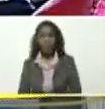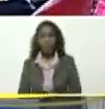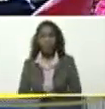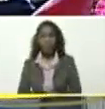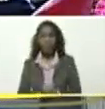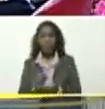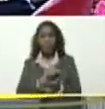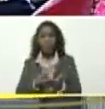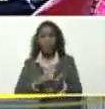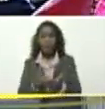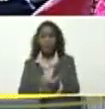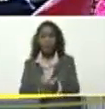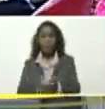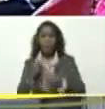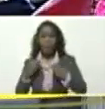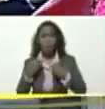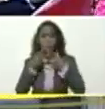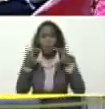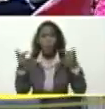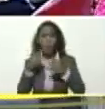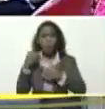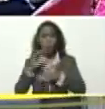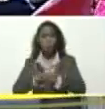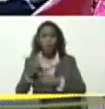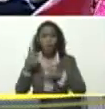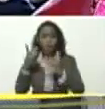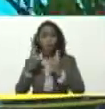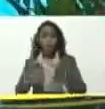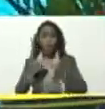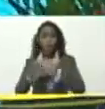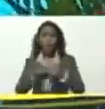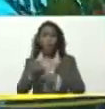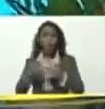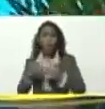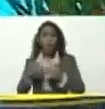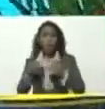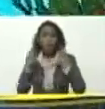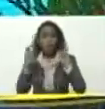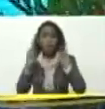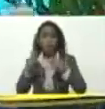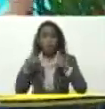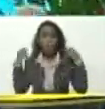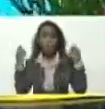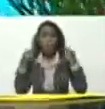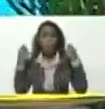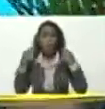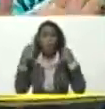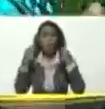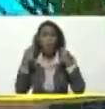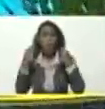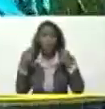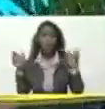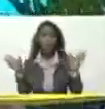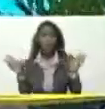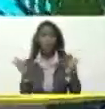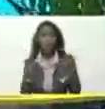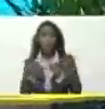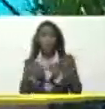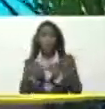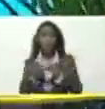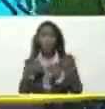Hermanos para el público, porque decidieron hacer una edición popular reducida en varios